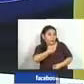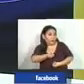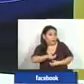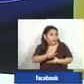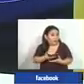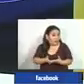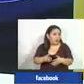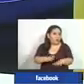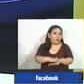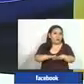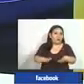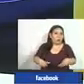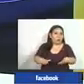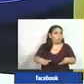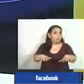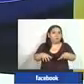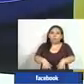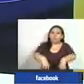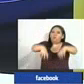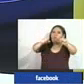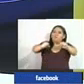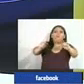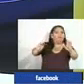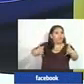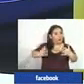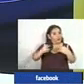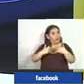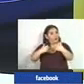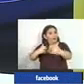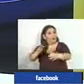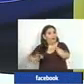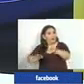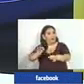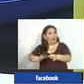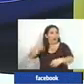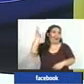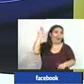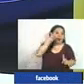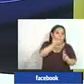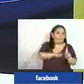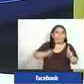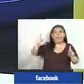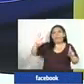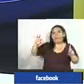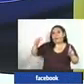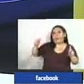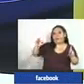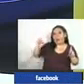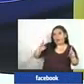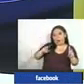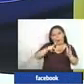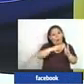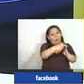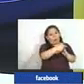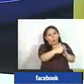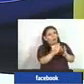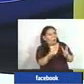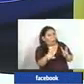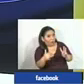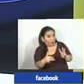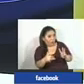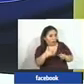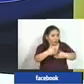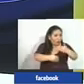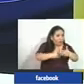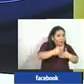que se suspendió la vista pública contra el exfiscal general Luis Martínez y otros dos imputados en delitos como fraude procesal,